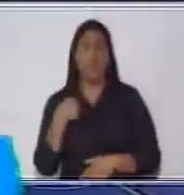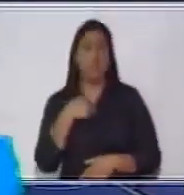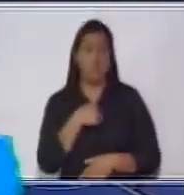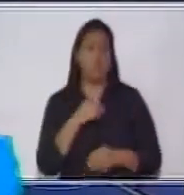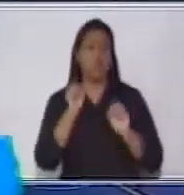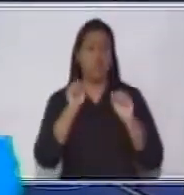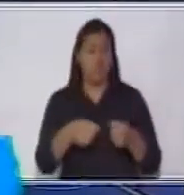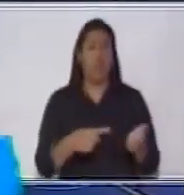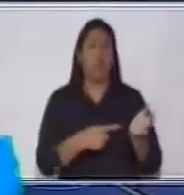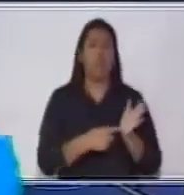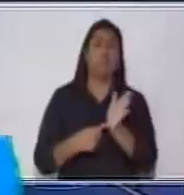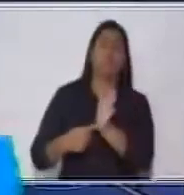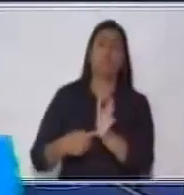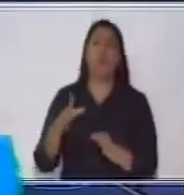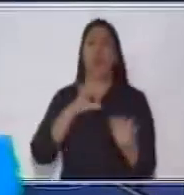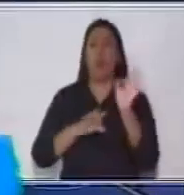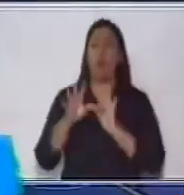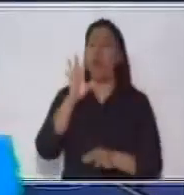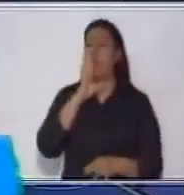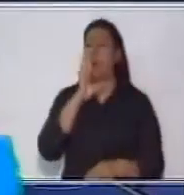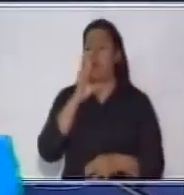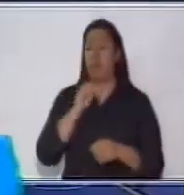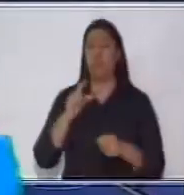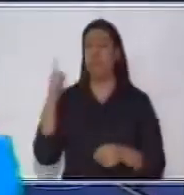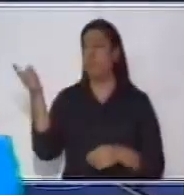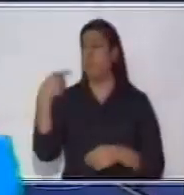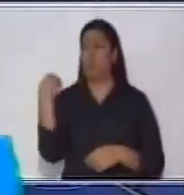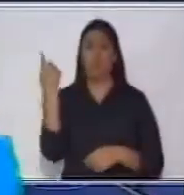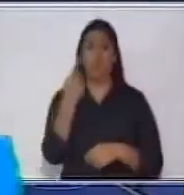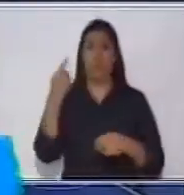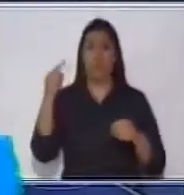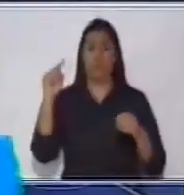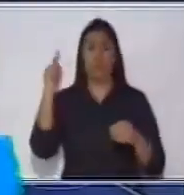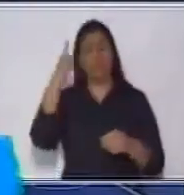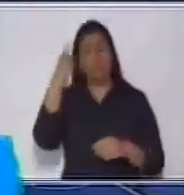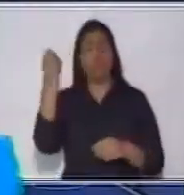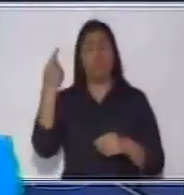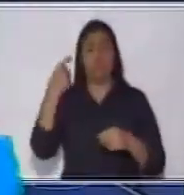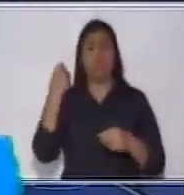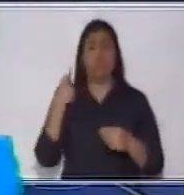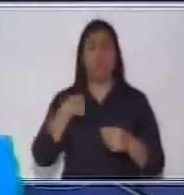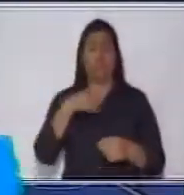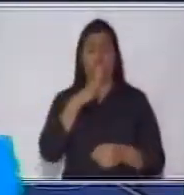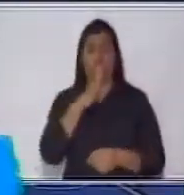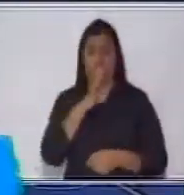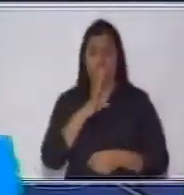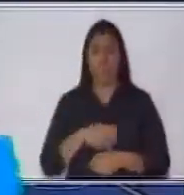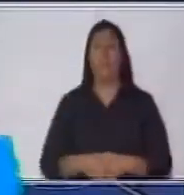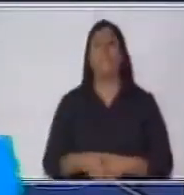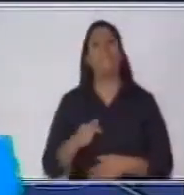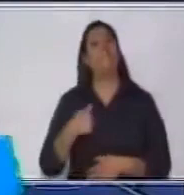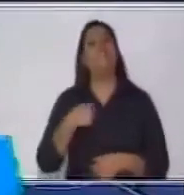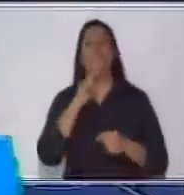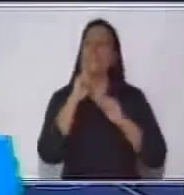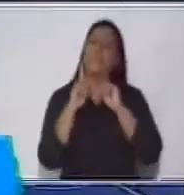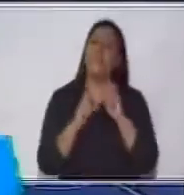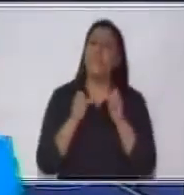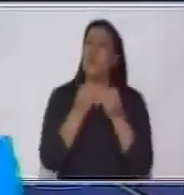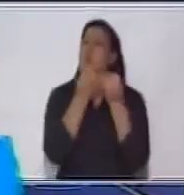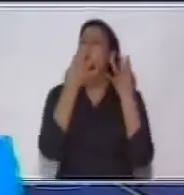limpia y que nos puedan entender. Ahora te pregunto, ¿cuántas letras tiene el abecedario?